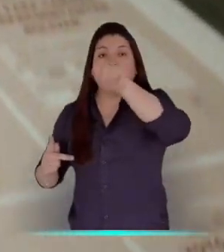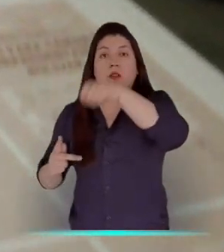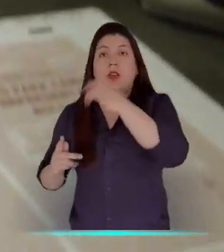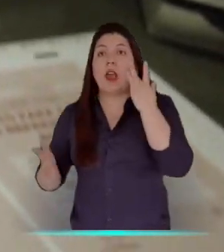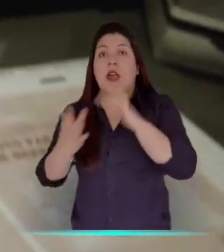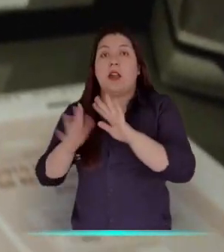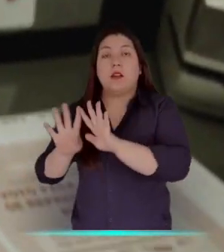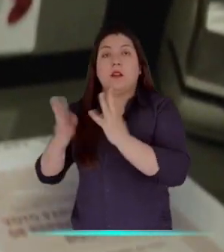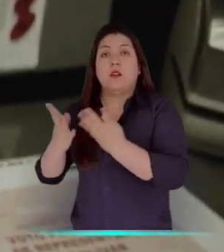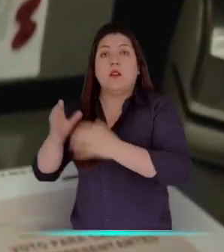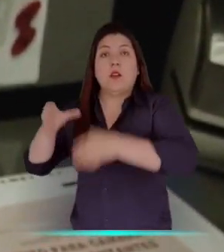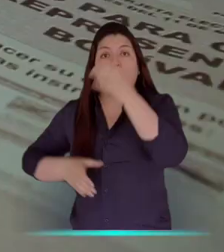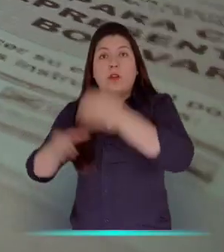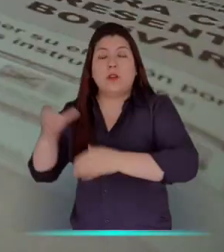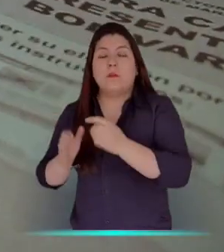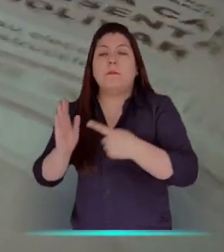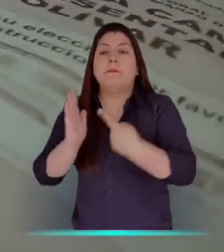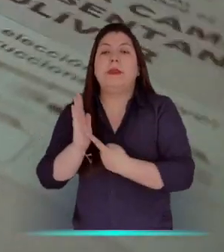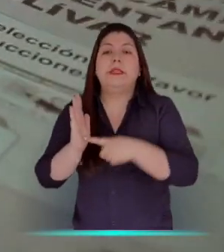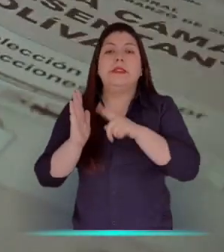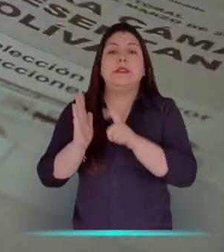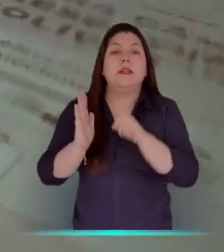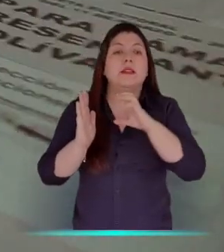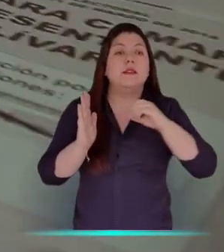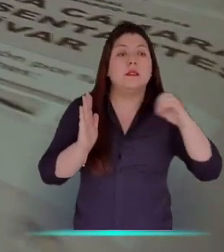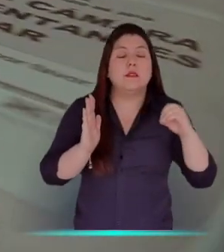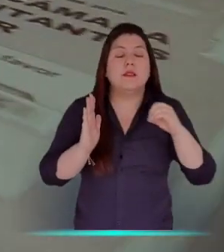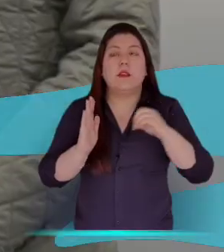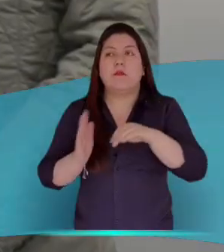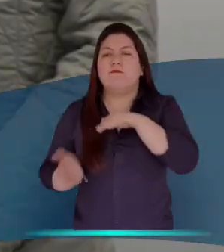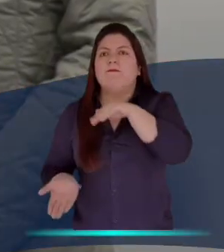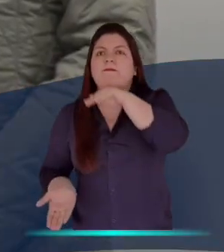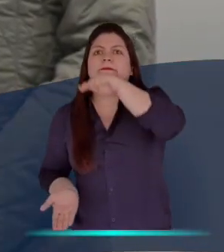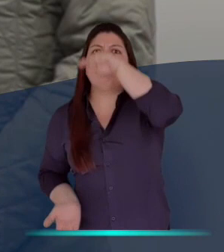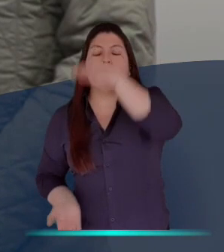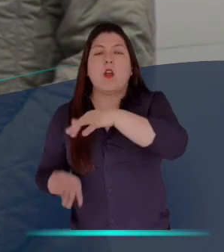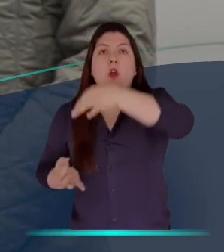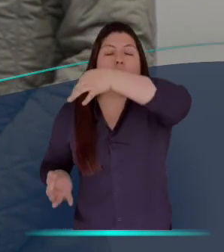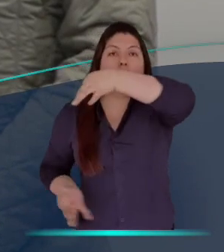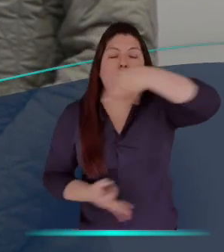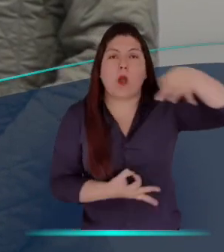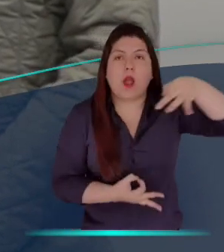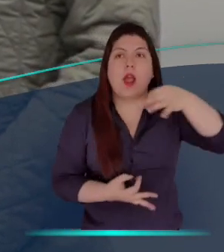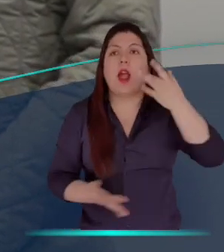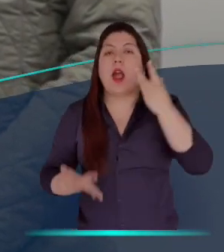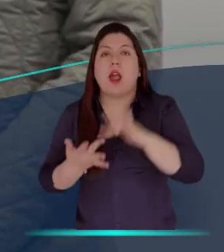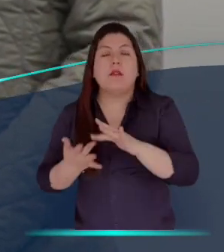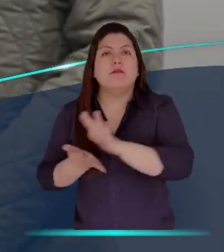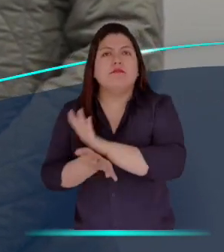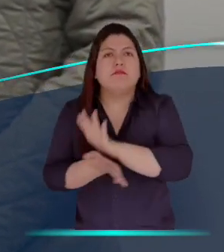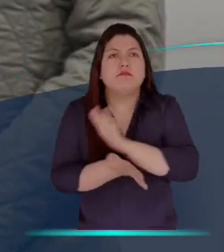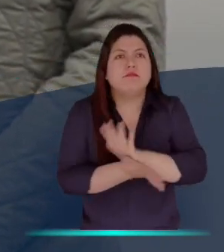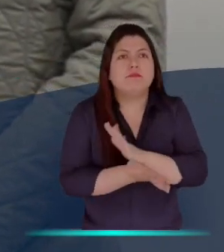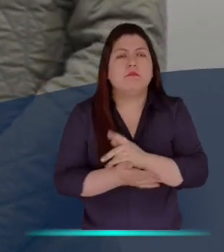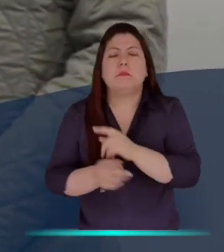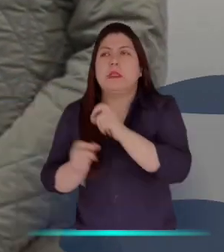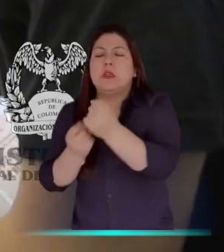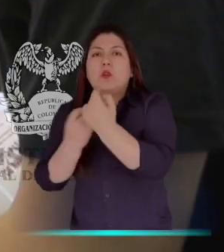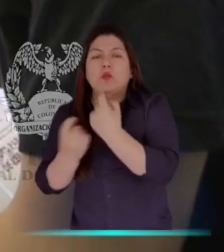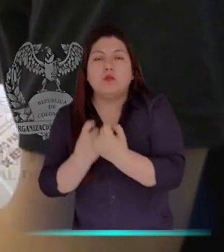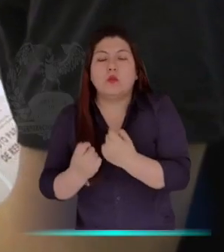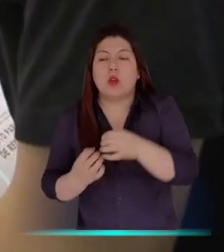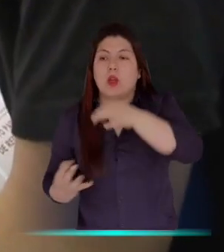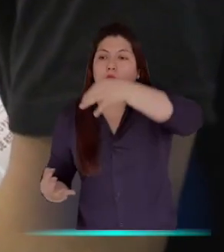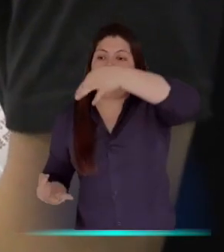las tarjetas electorales para Congreso, estamos hablando de 1.600 toneladas de papel que se usan para la jornada